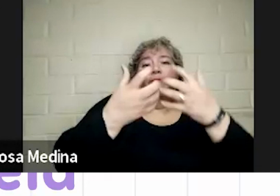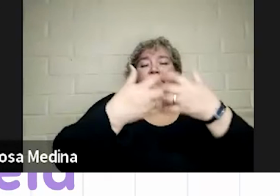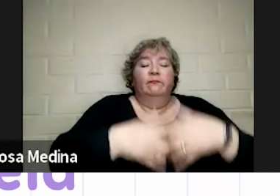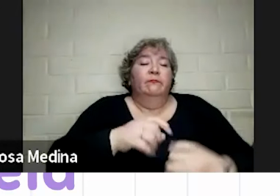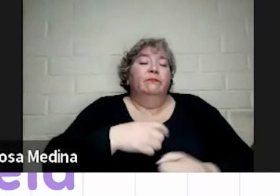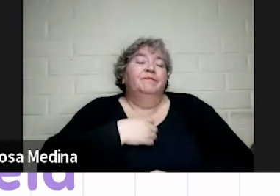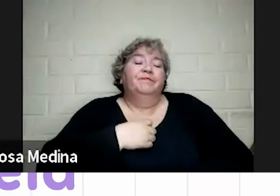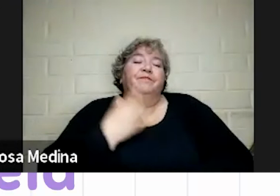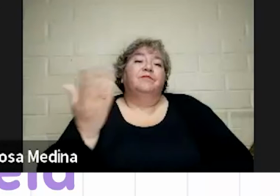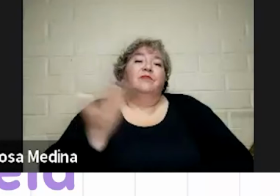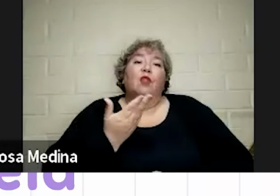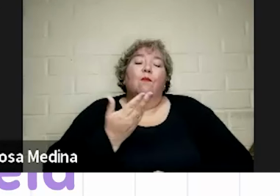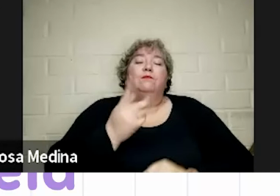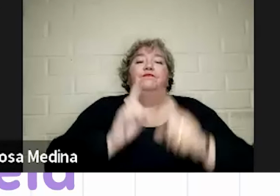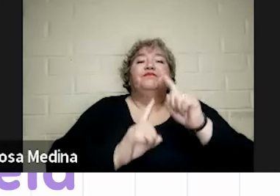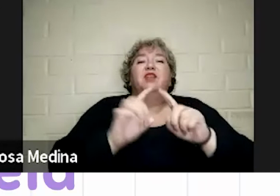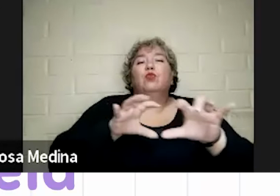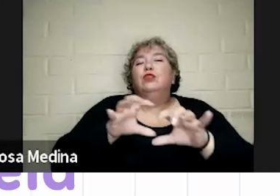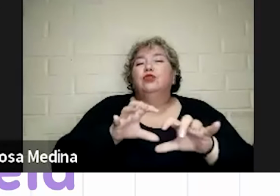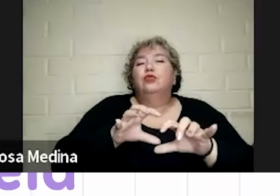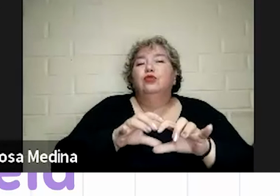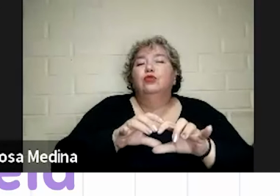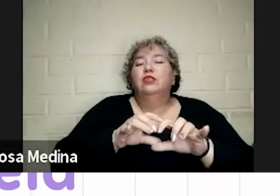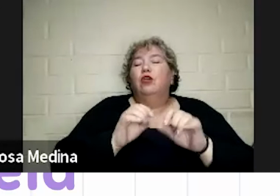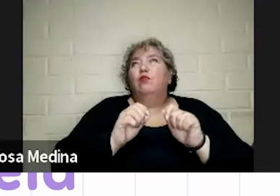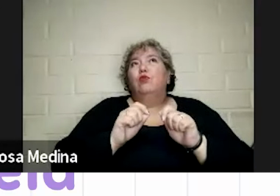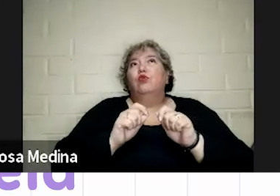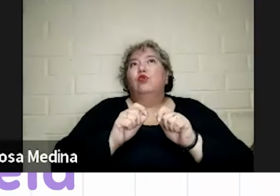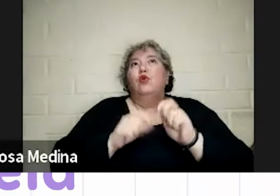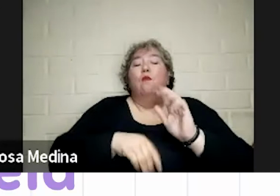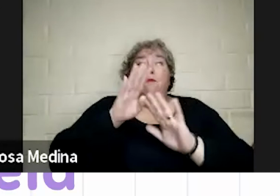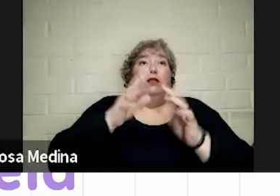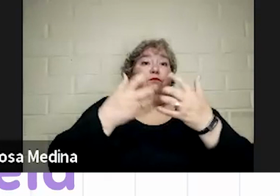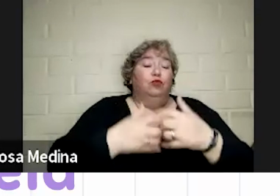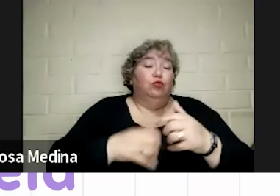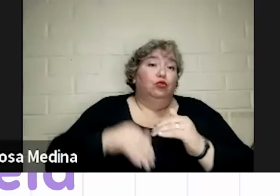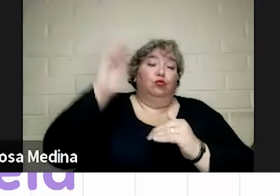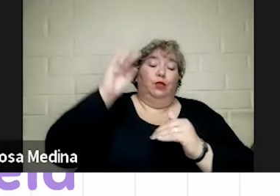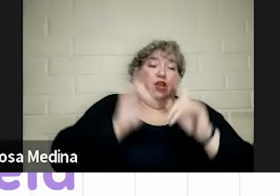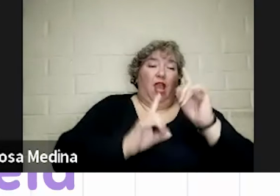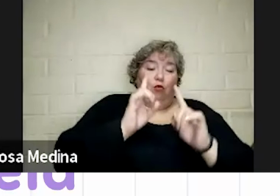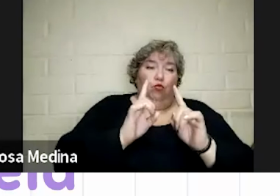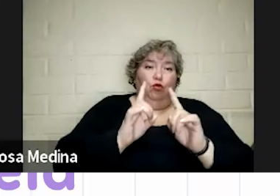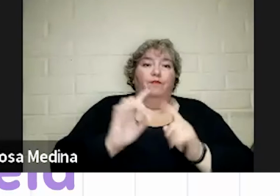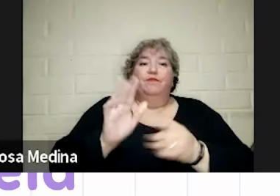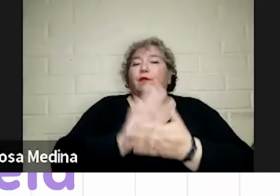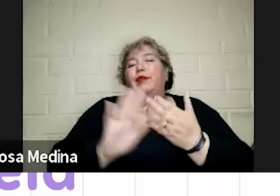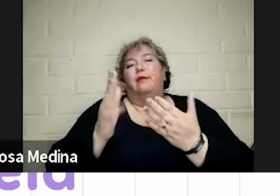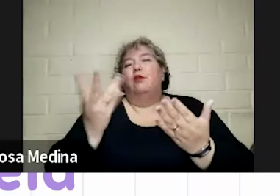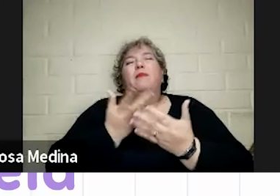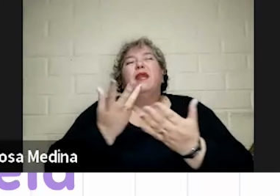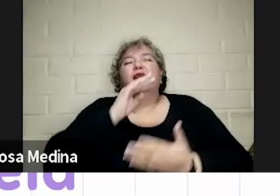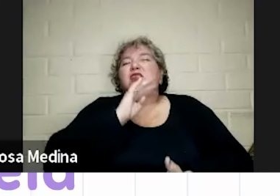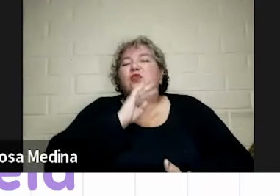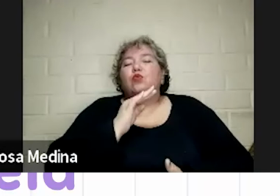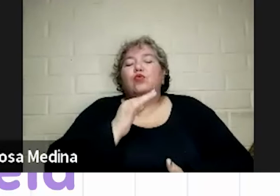como de elementos más de las funciones ejecutivas superiores, de algunas, ¿ya? En el fondo, ¿para qué la utilizamos y